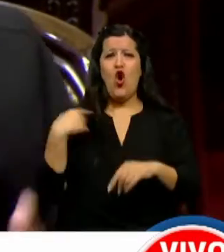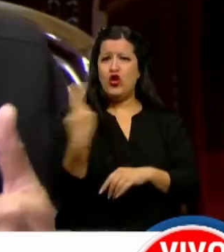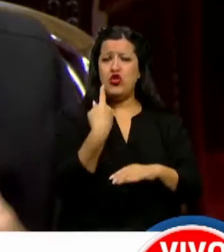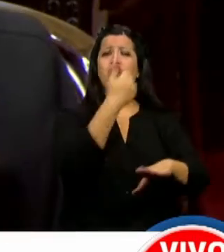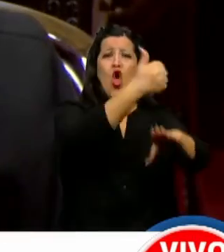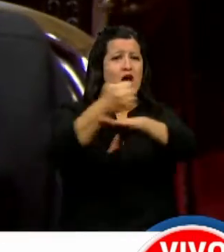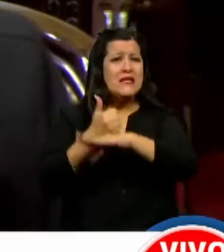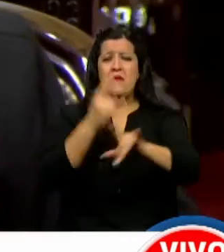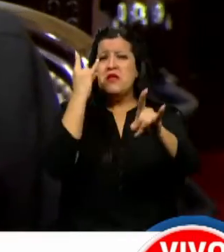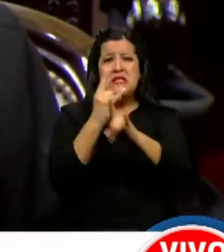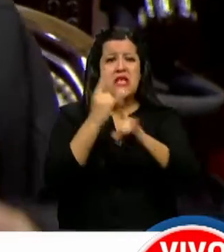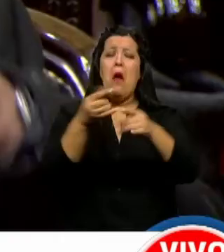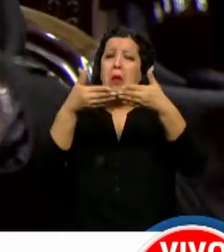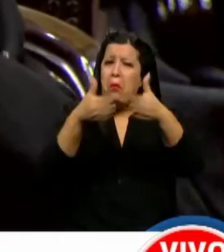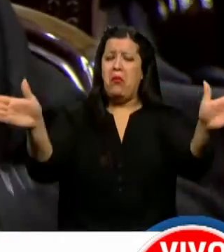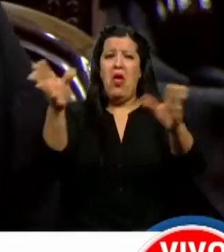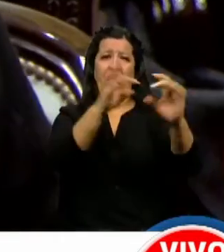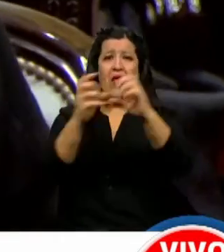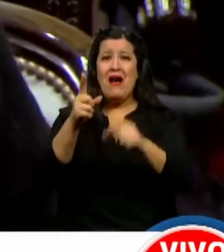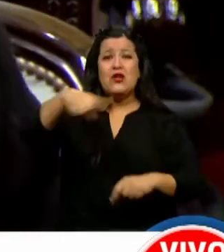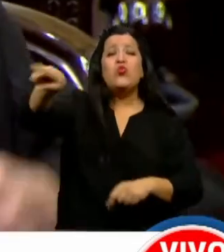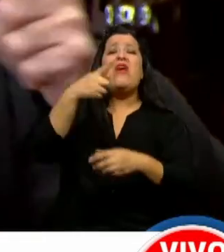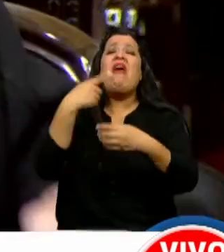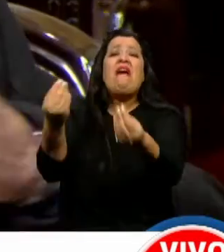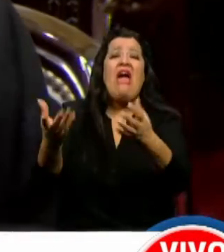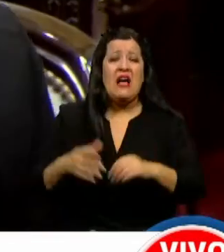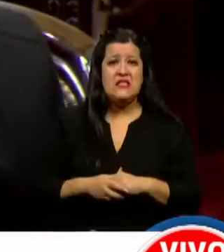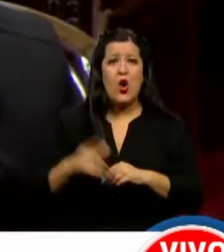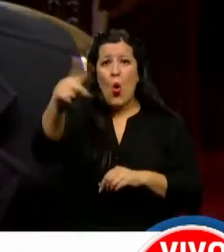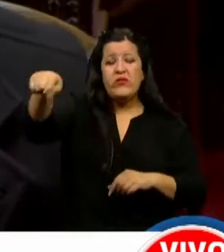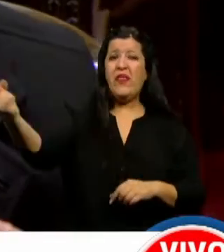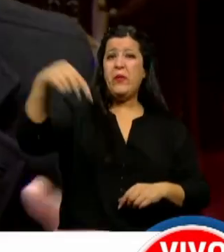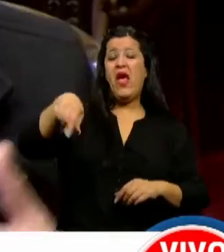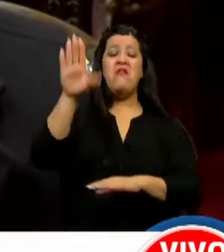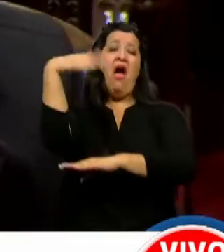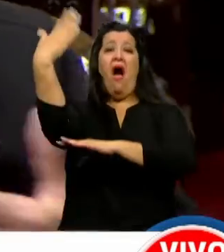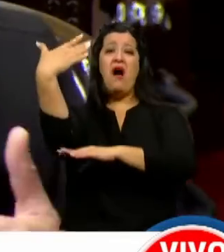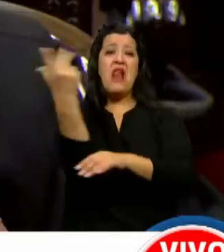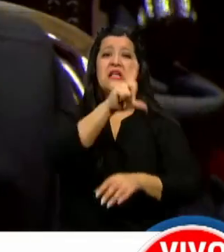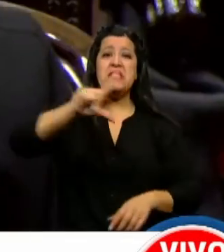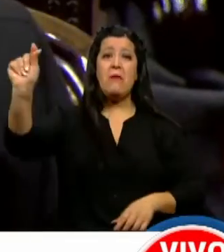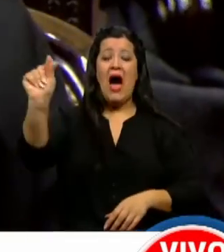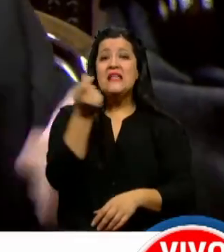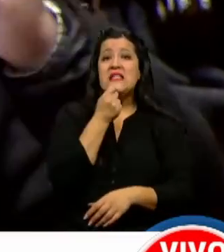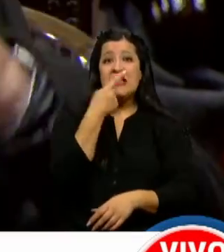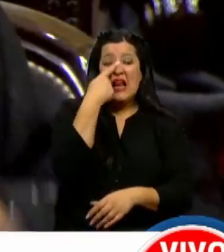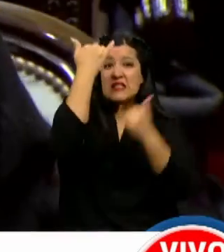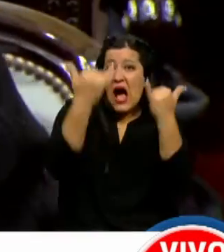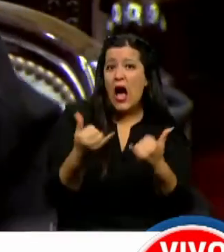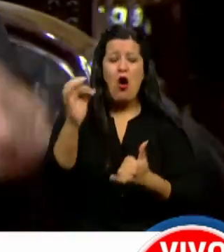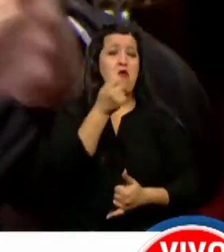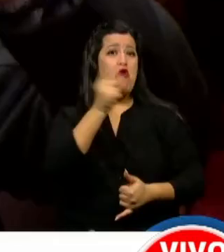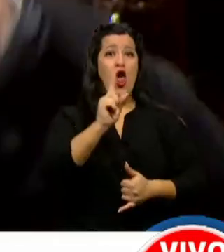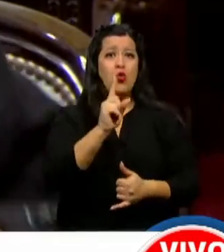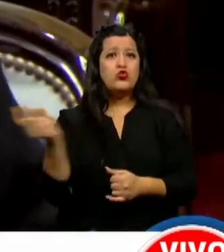estamos siempre para dar el debate. ¿Ustedes saben qué hacen? Vienen, hablan, se van, y cuando les interesa o cuando les